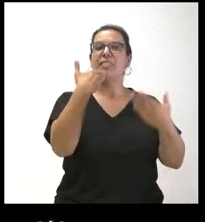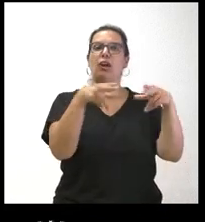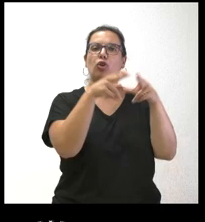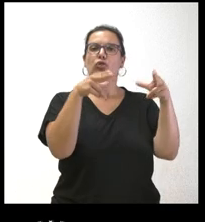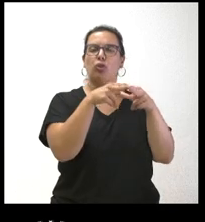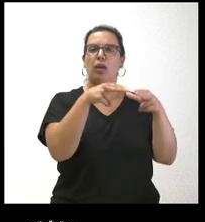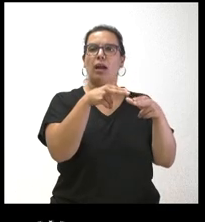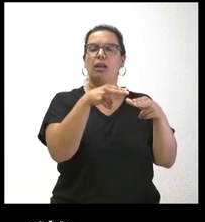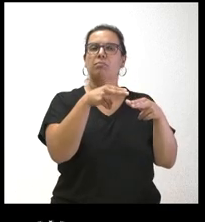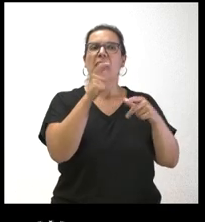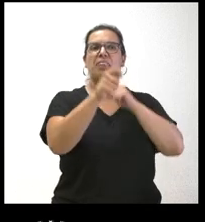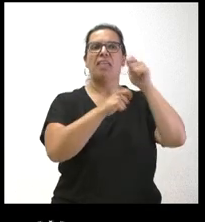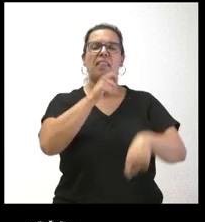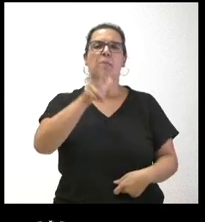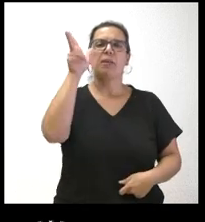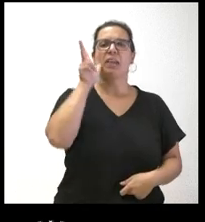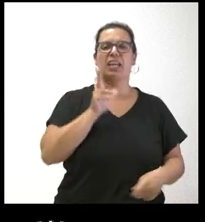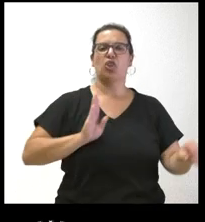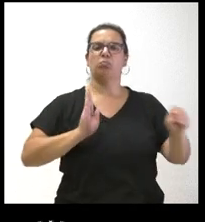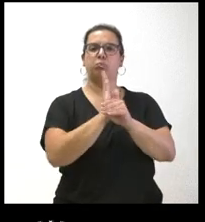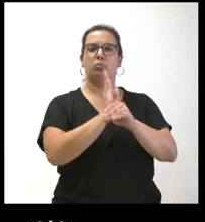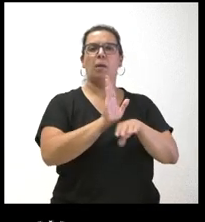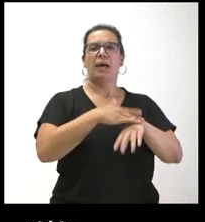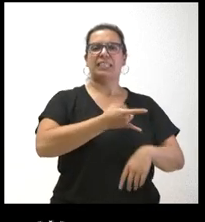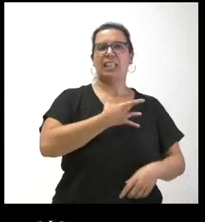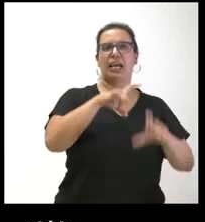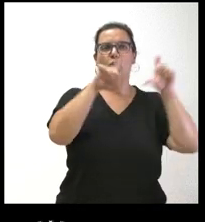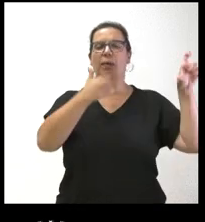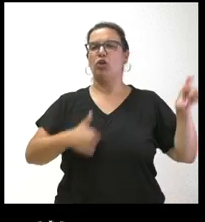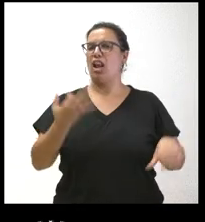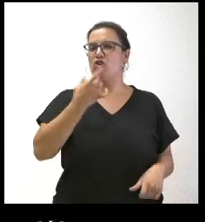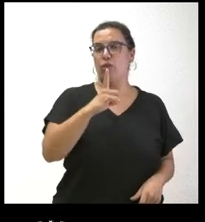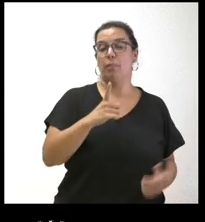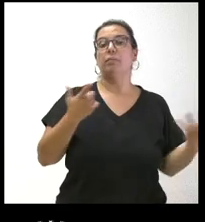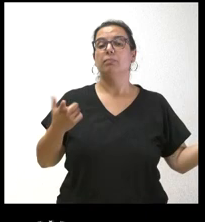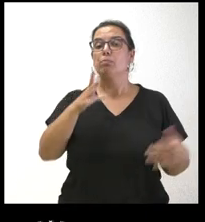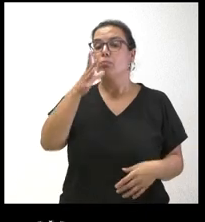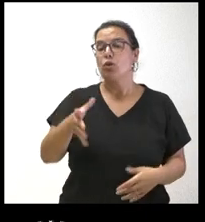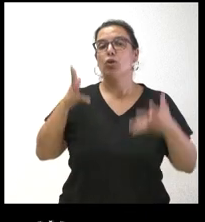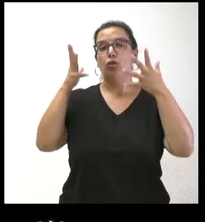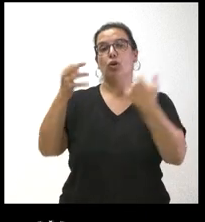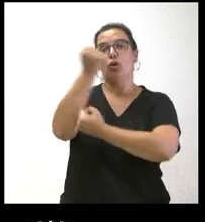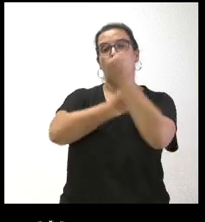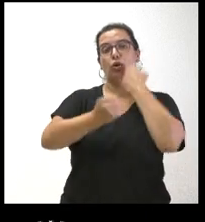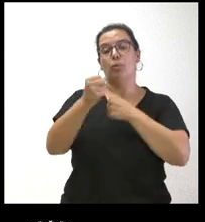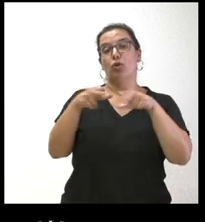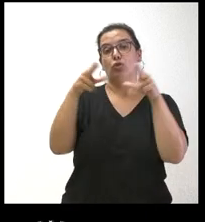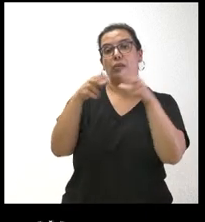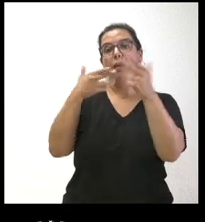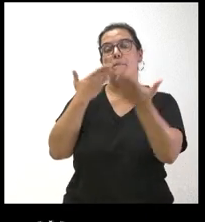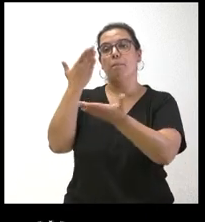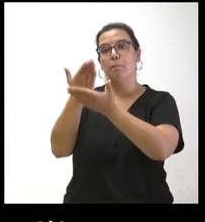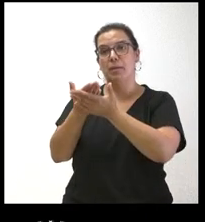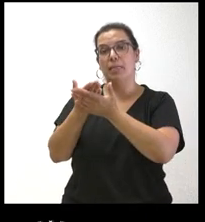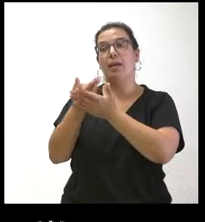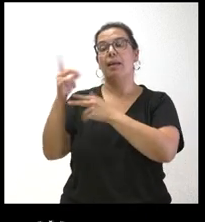financiar privilegios a sindicatos y patronal y lo basa en una petición que ha hecho al consejo económico y social donde le